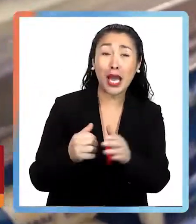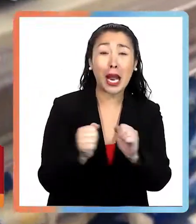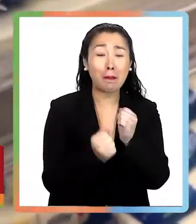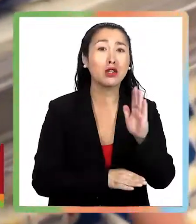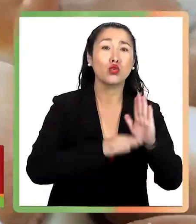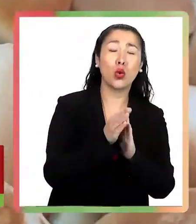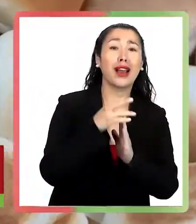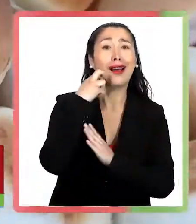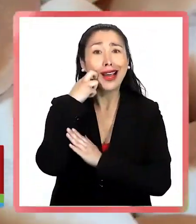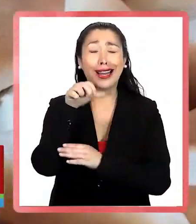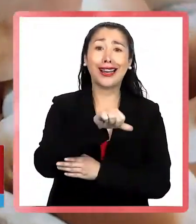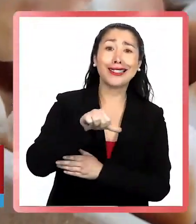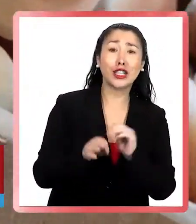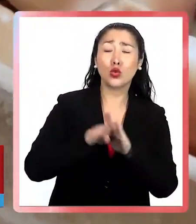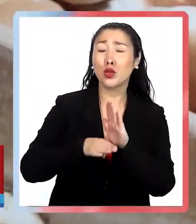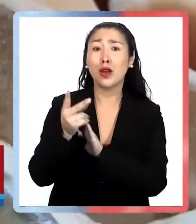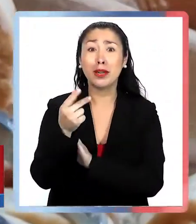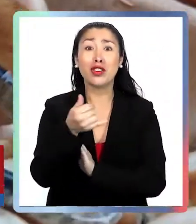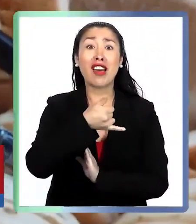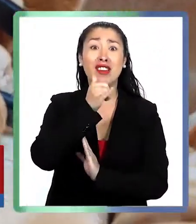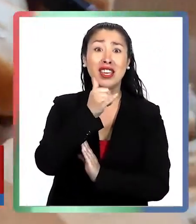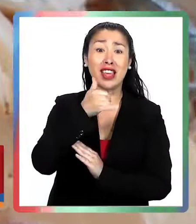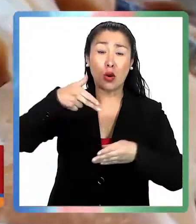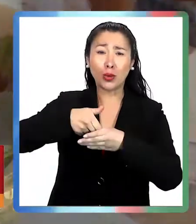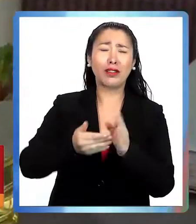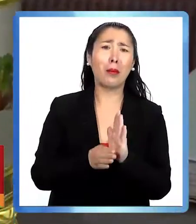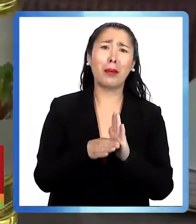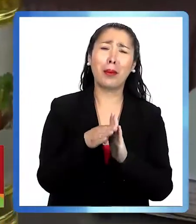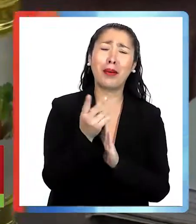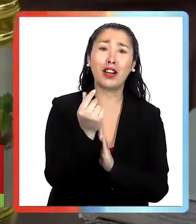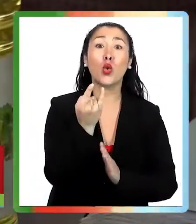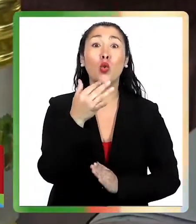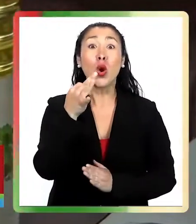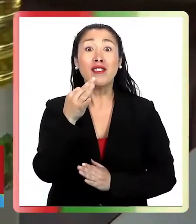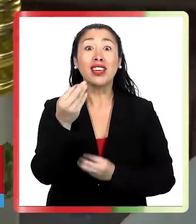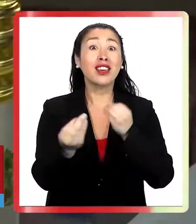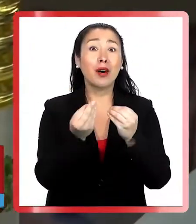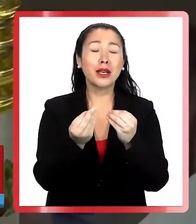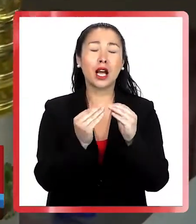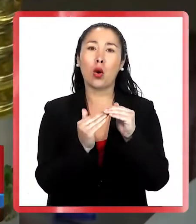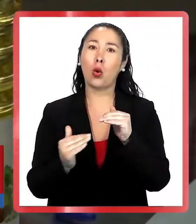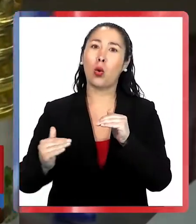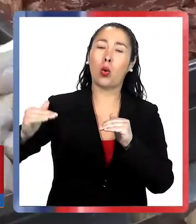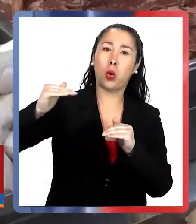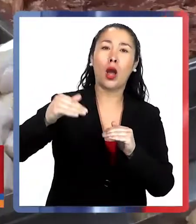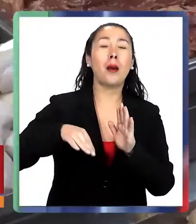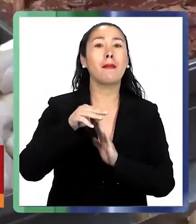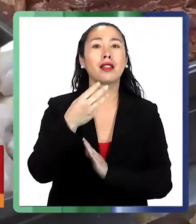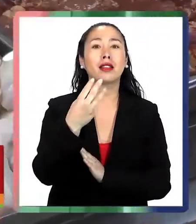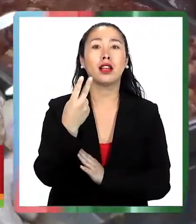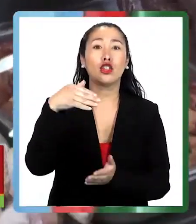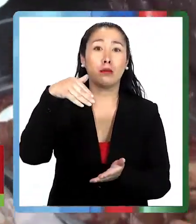la carne de pollo, las bebidas y los combustibles, por ejemplo. Y la UF va a superar los 32